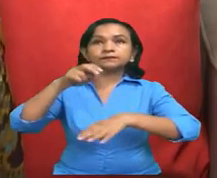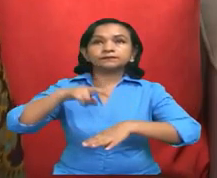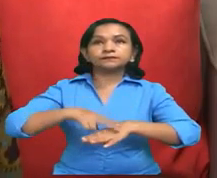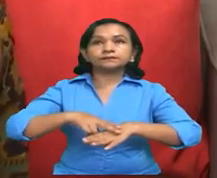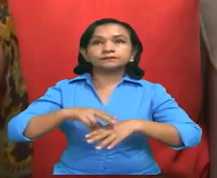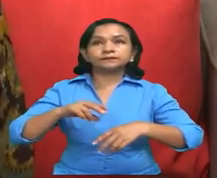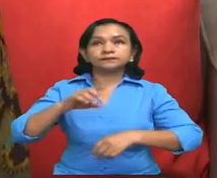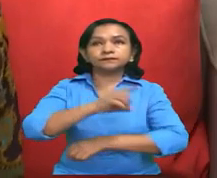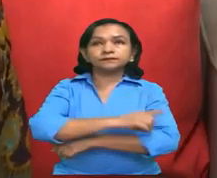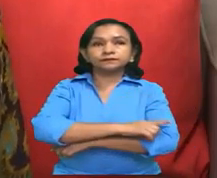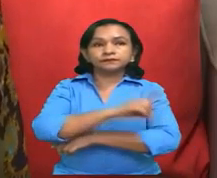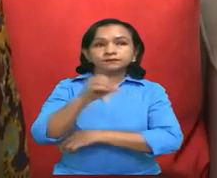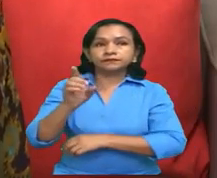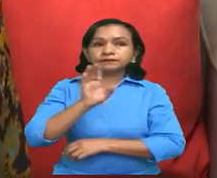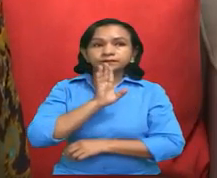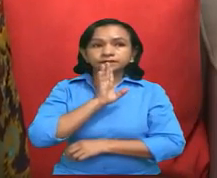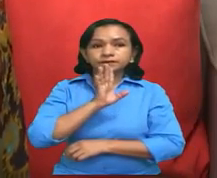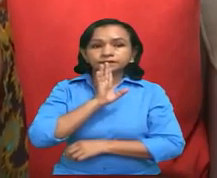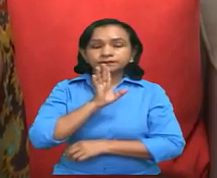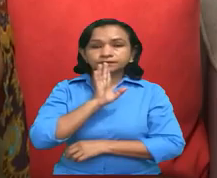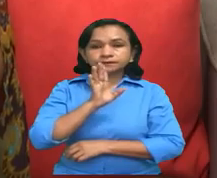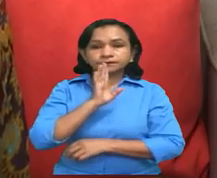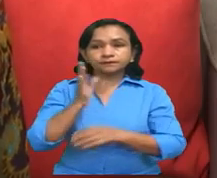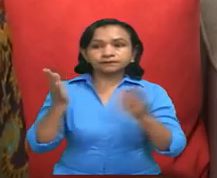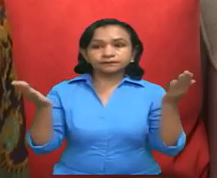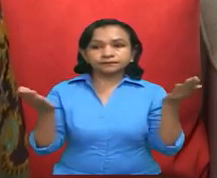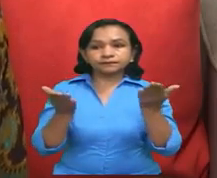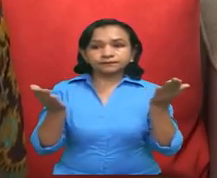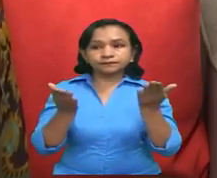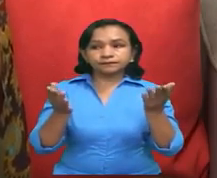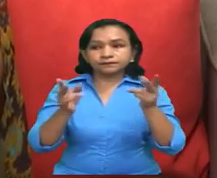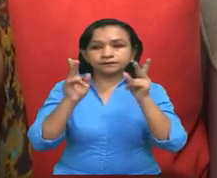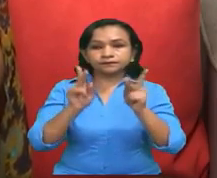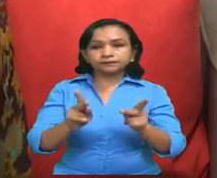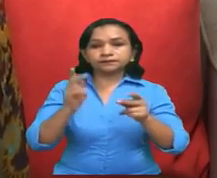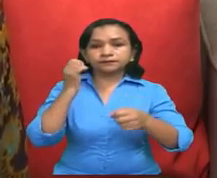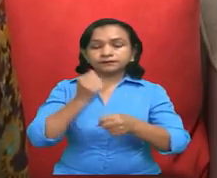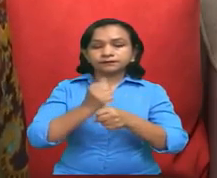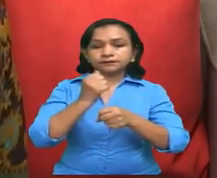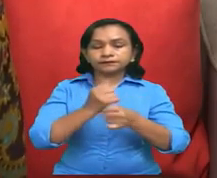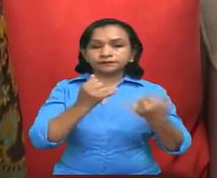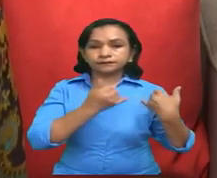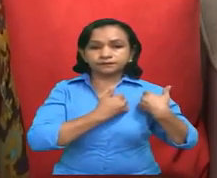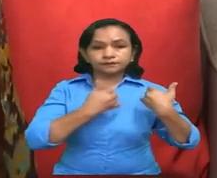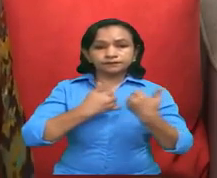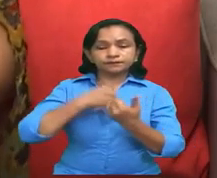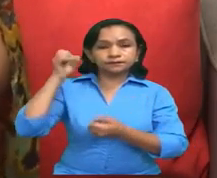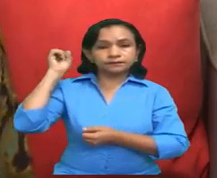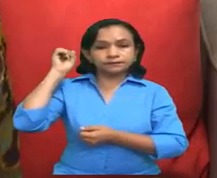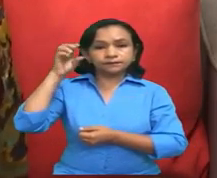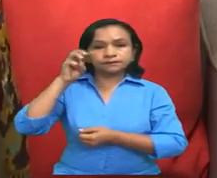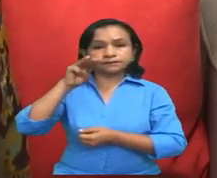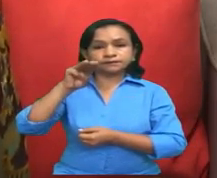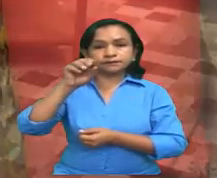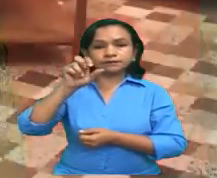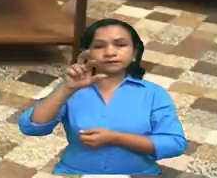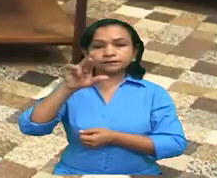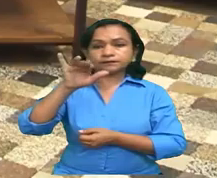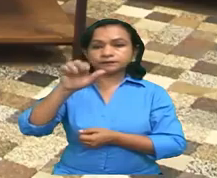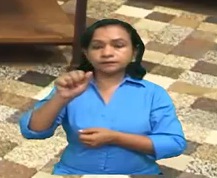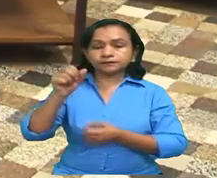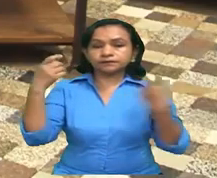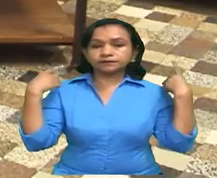esta edición nosotros estaremos conversando con una funcionaria del Instituto de Turismo. Ella es Mara Stotti, es directora